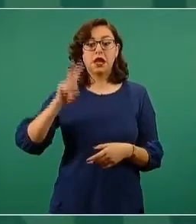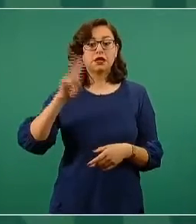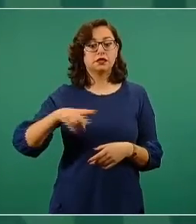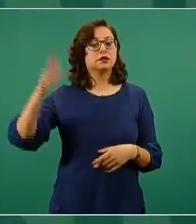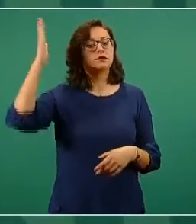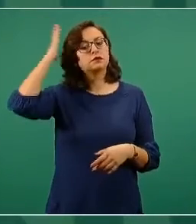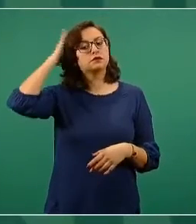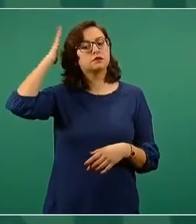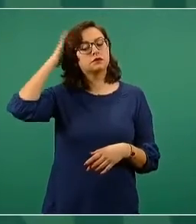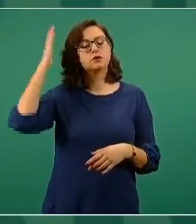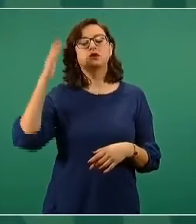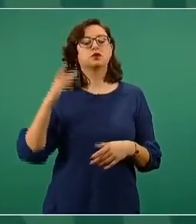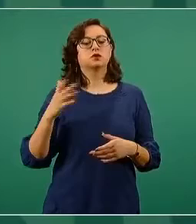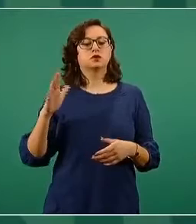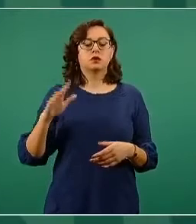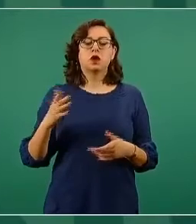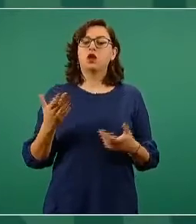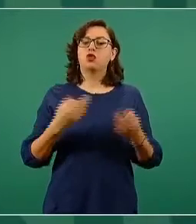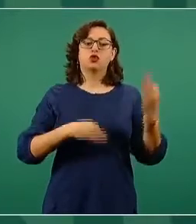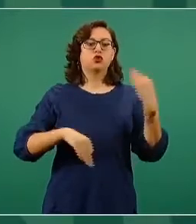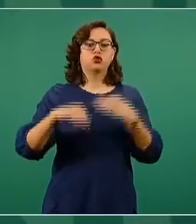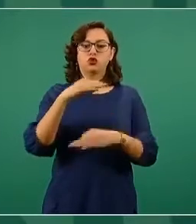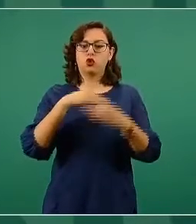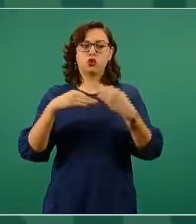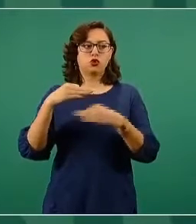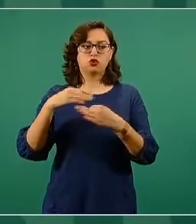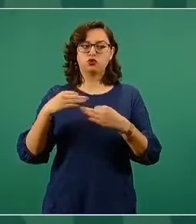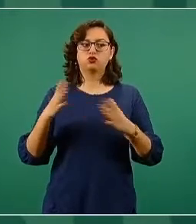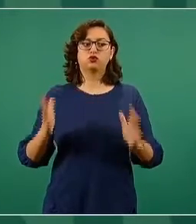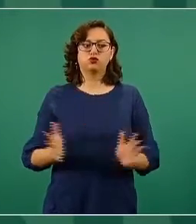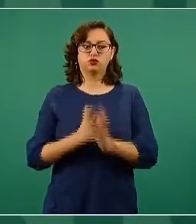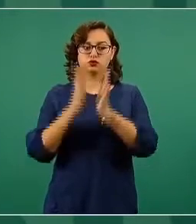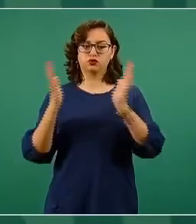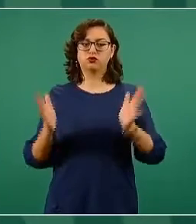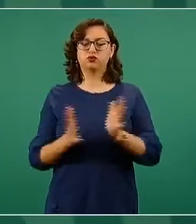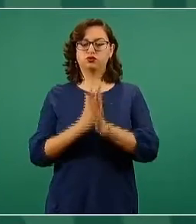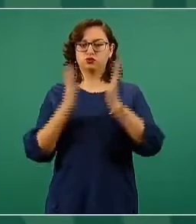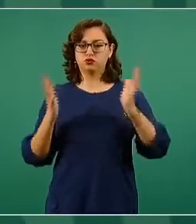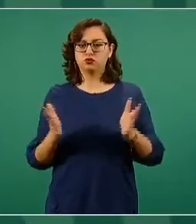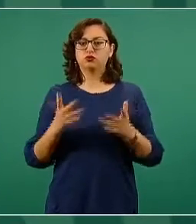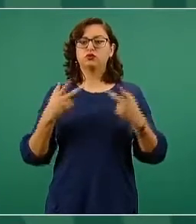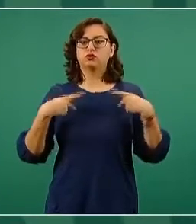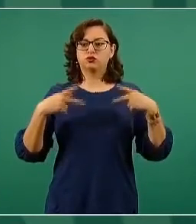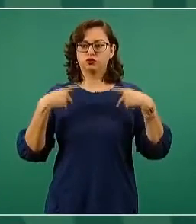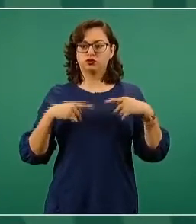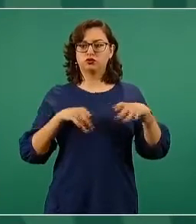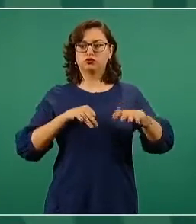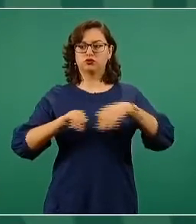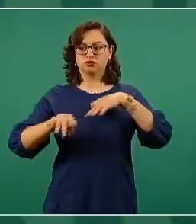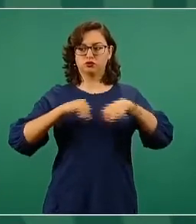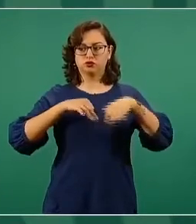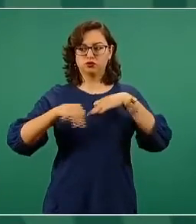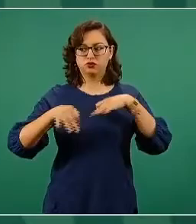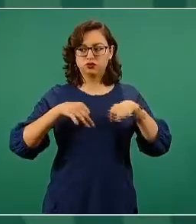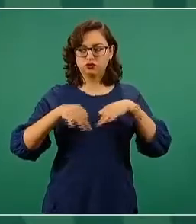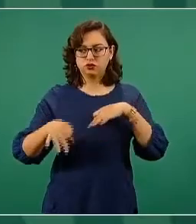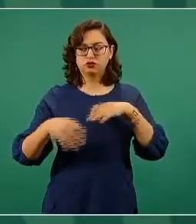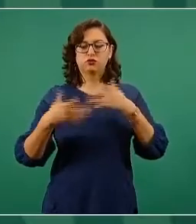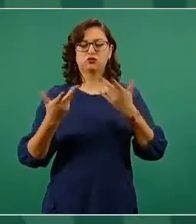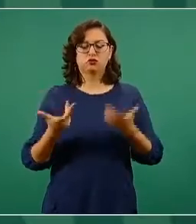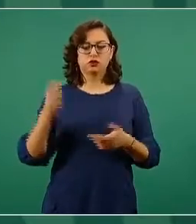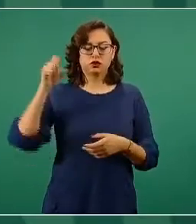dirigentes de todo el sector obrero, dirigentes de los trabajadores,